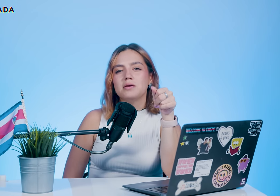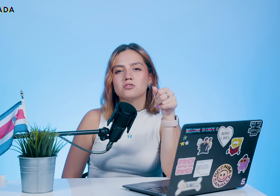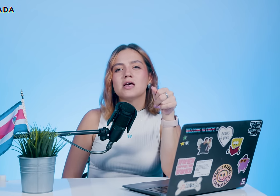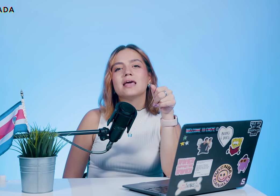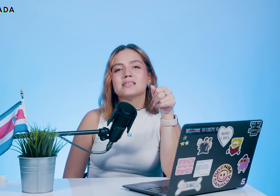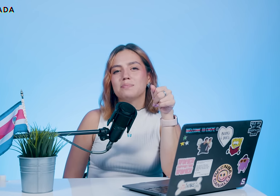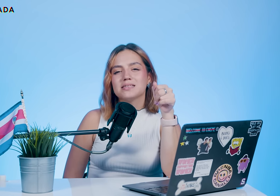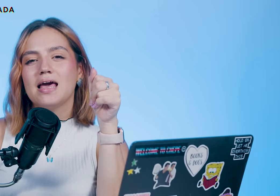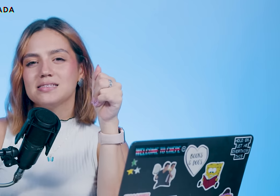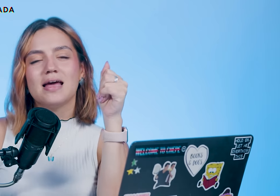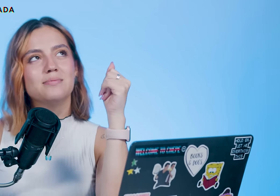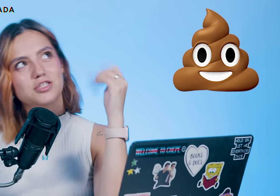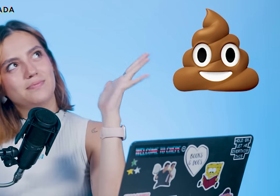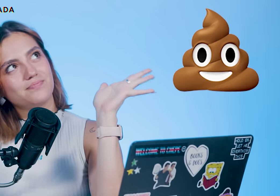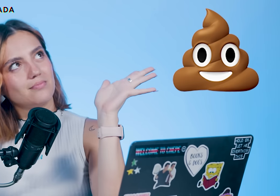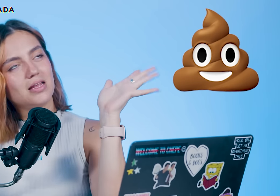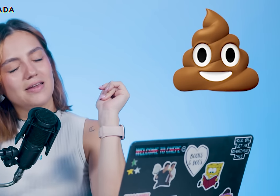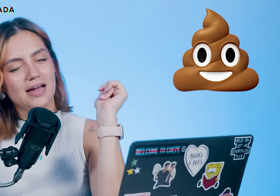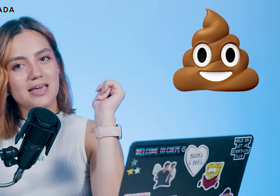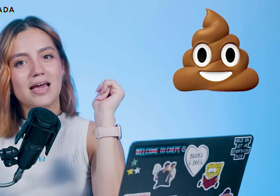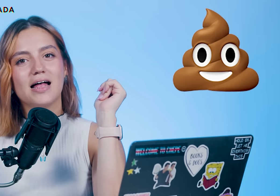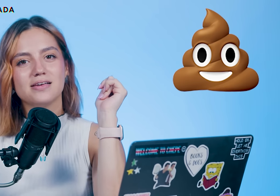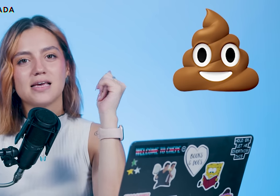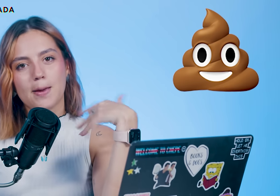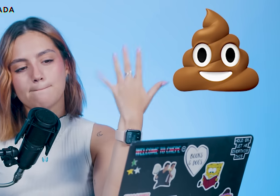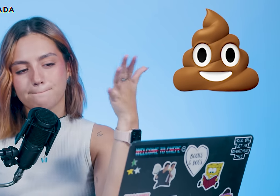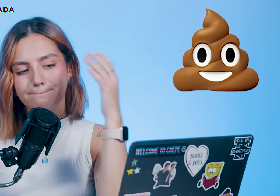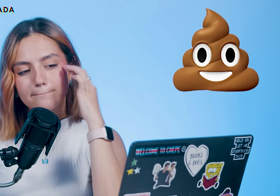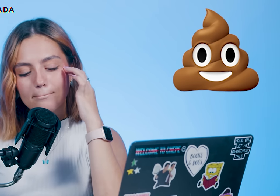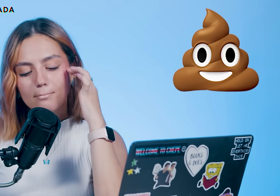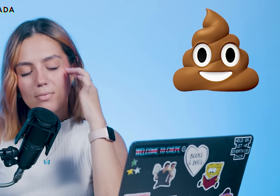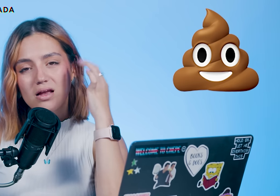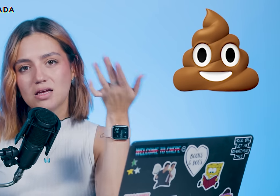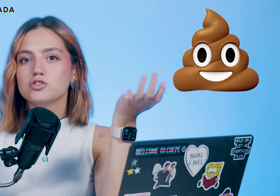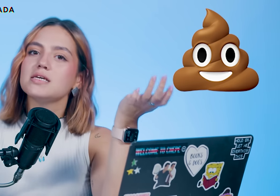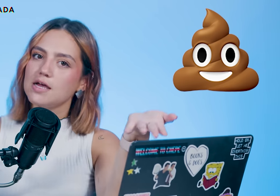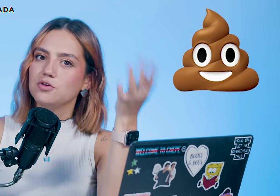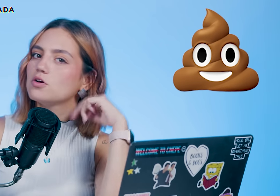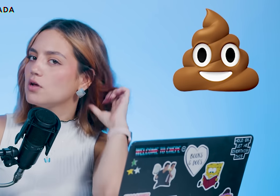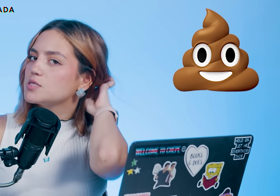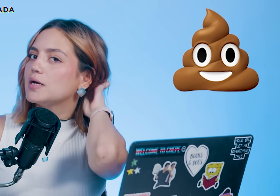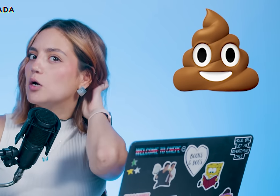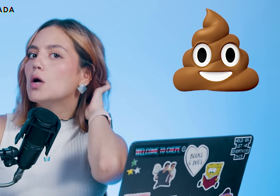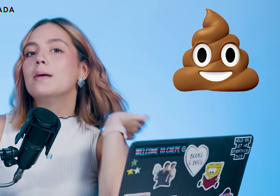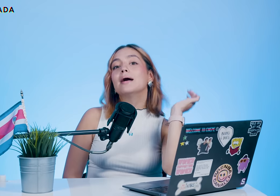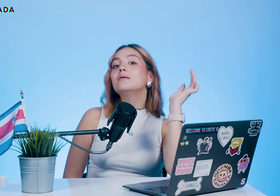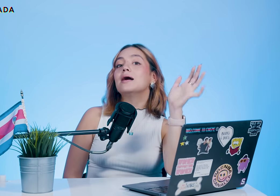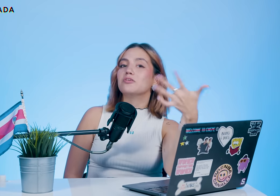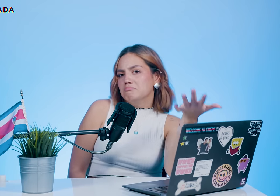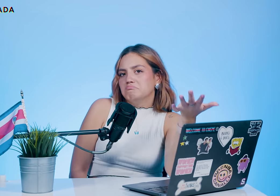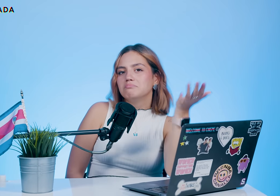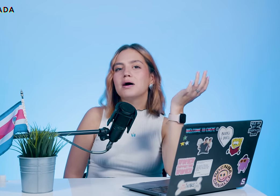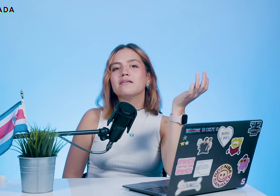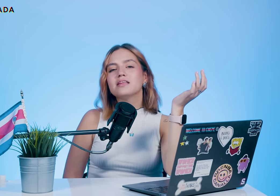ejemplo de amigos que se pasa este emoji que ven aquí cada vez que ustedes ya saben yo creo que no hay que explicarlo van